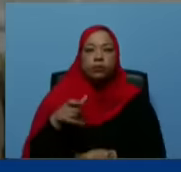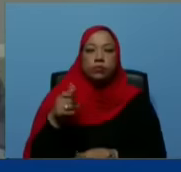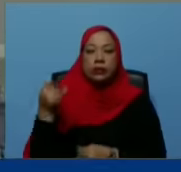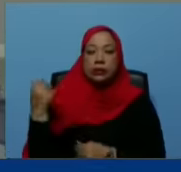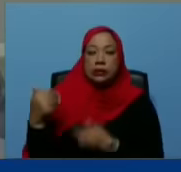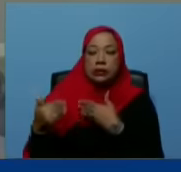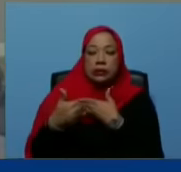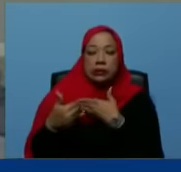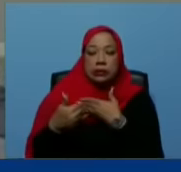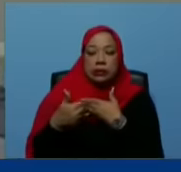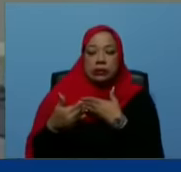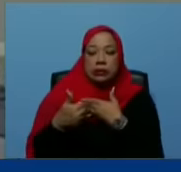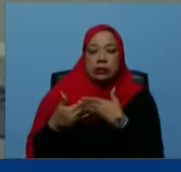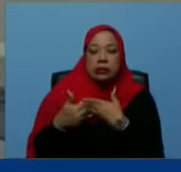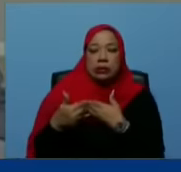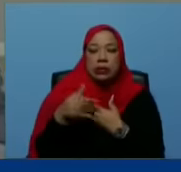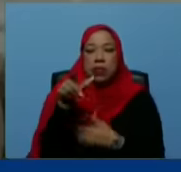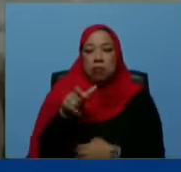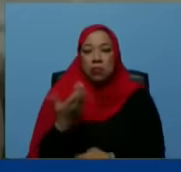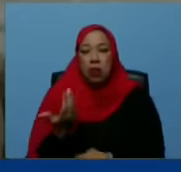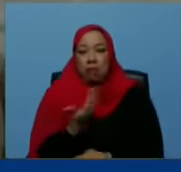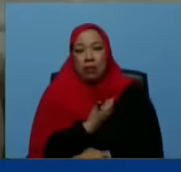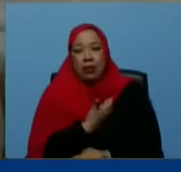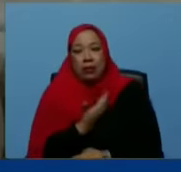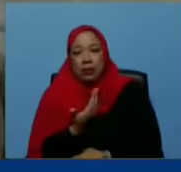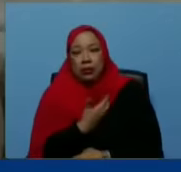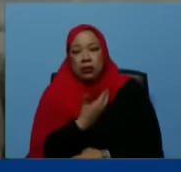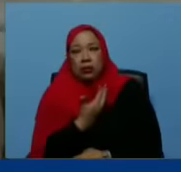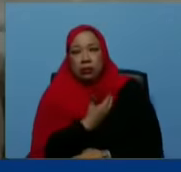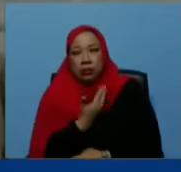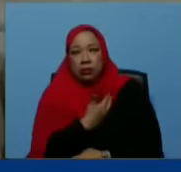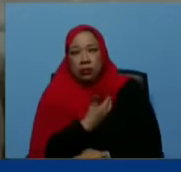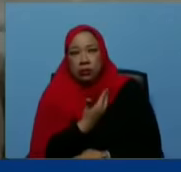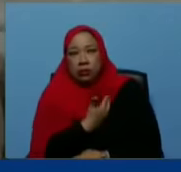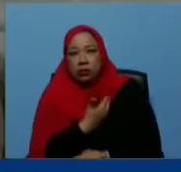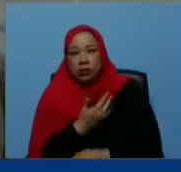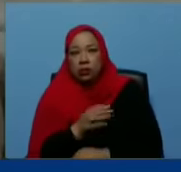chantaje, ping, pum, ping, pum, ping, pum, ping, pum.